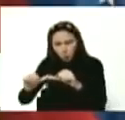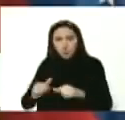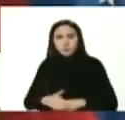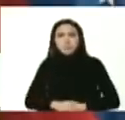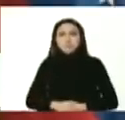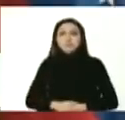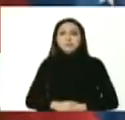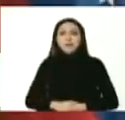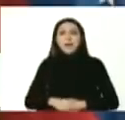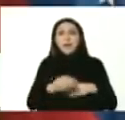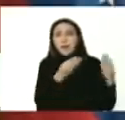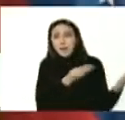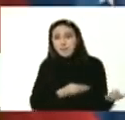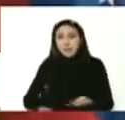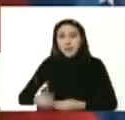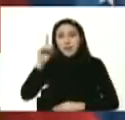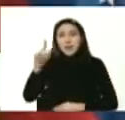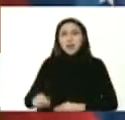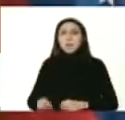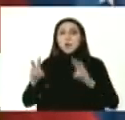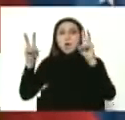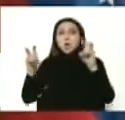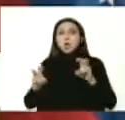la bienvenida a la nueva